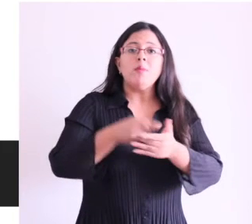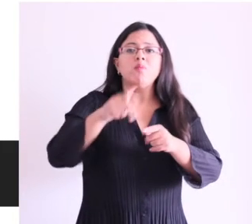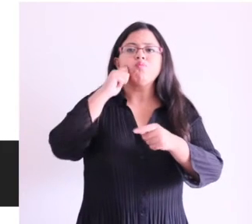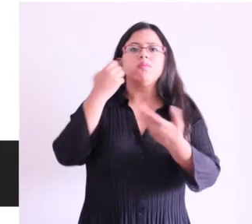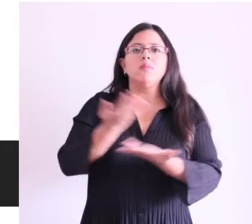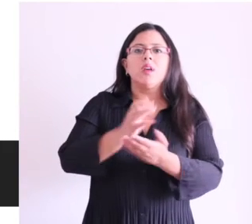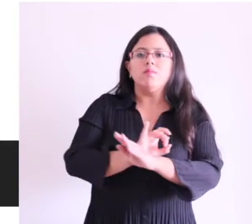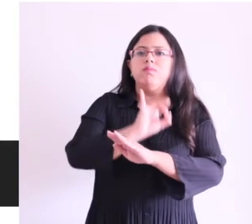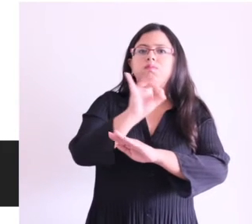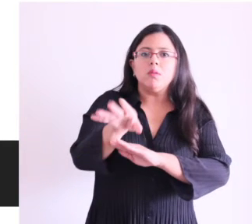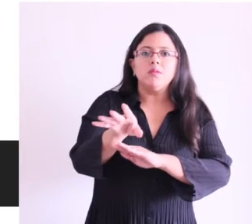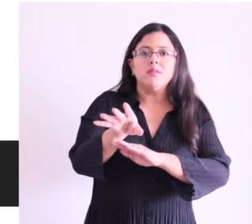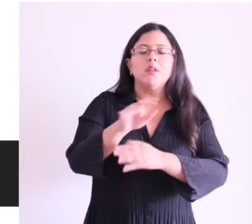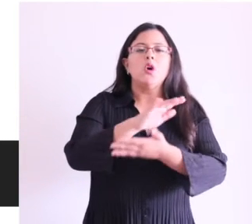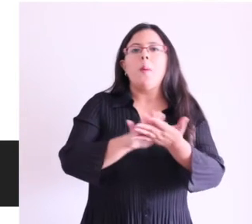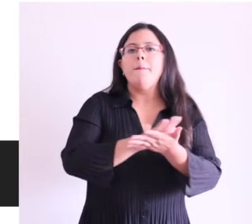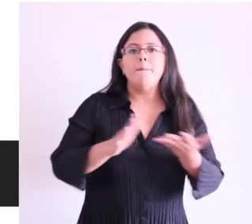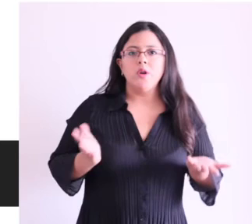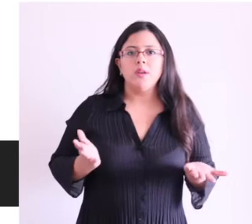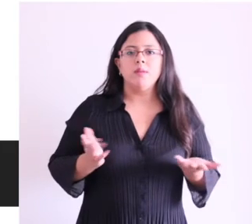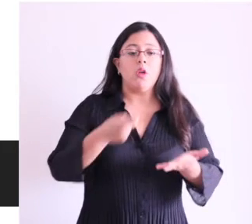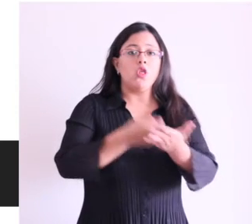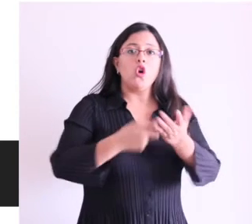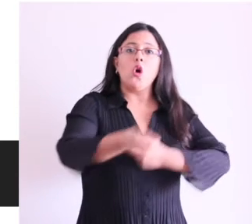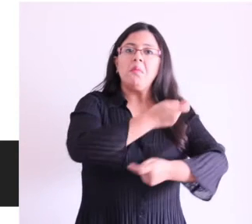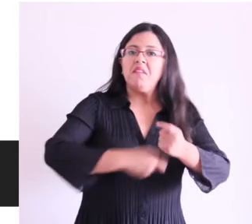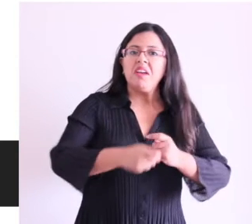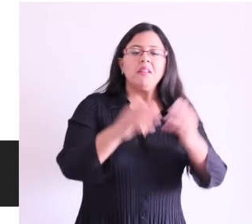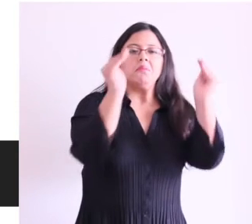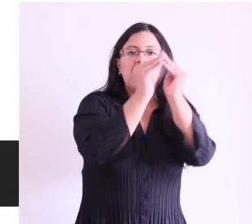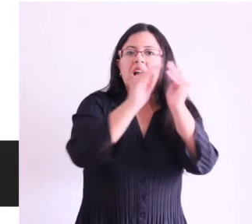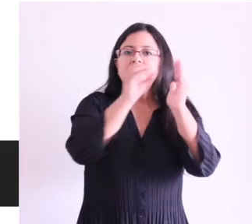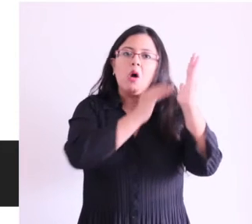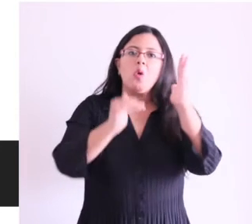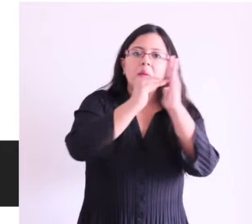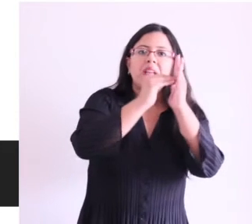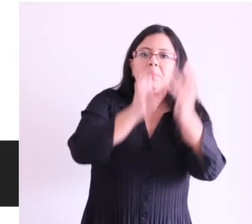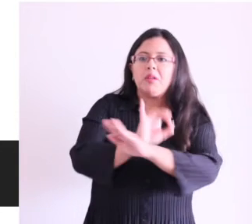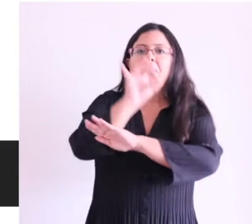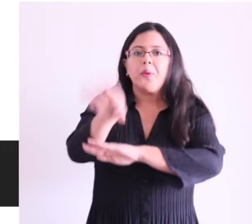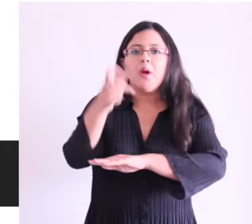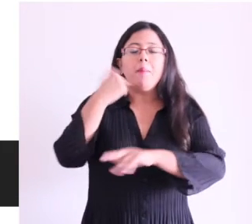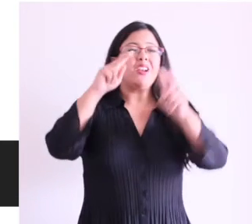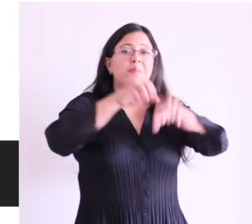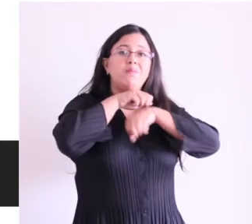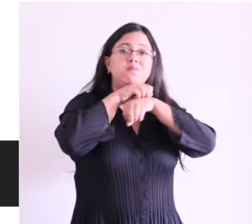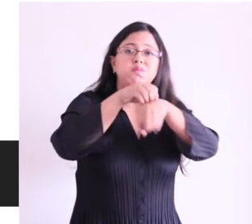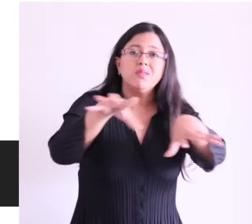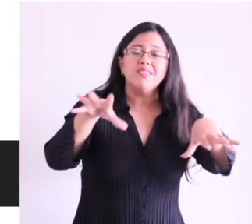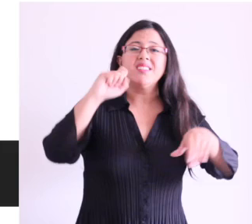se transfiere el dominio en el caso de la compra-venta de un bien inmueble. En el caso de la transmisión se